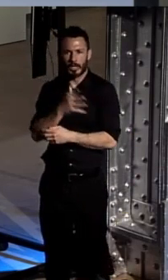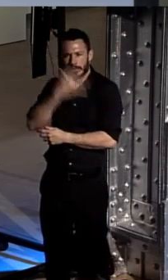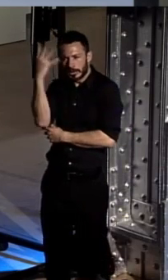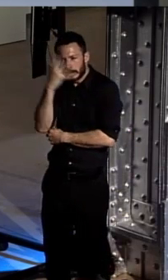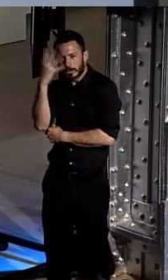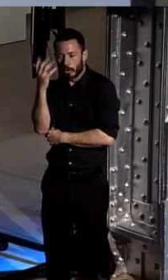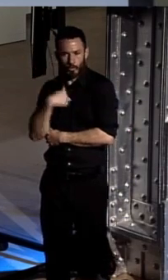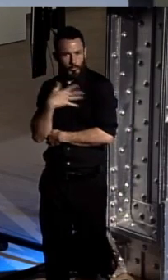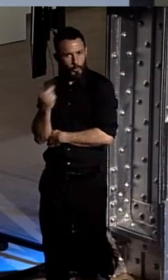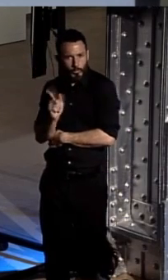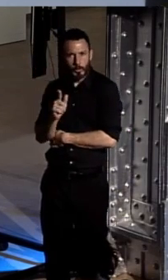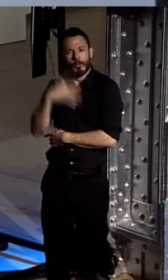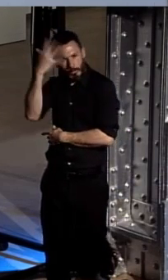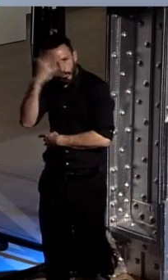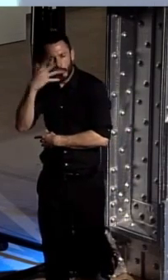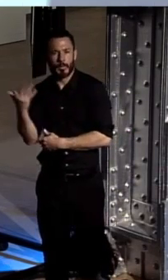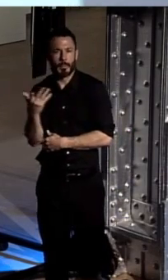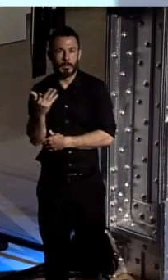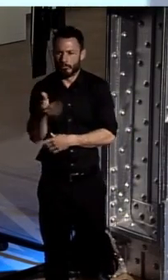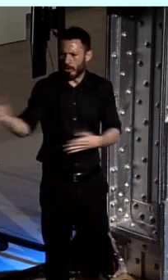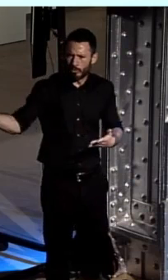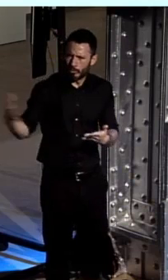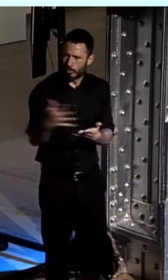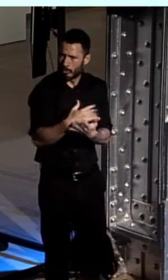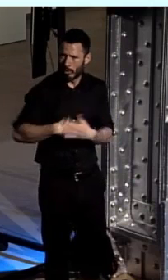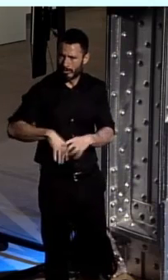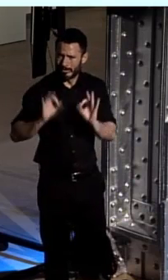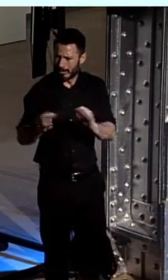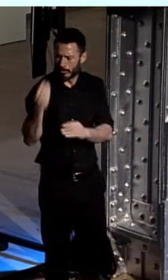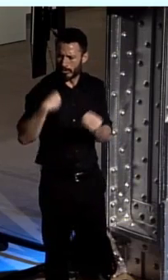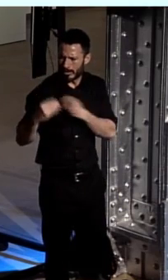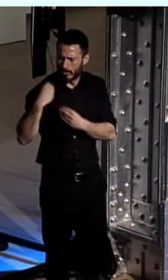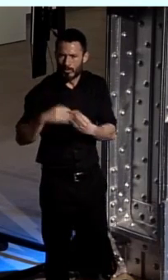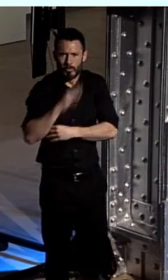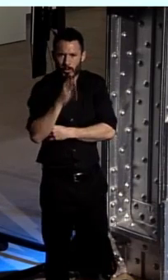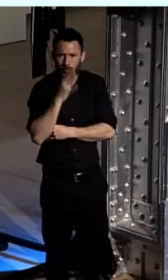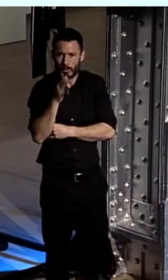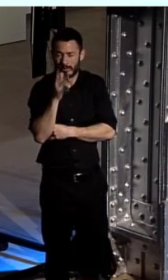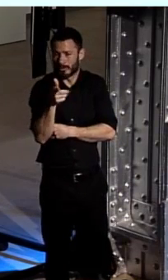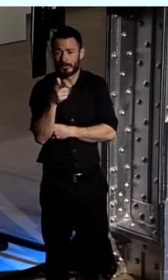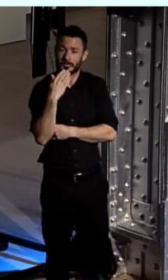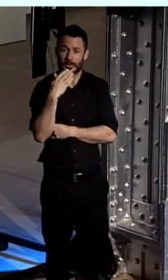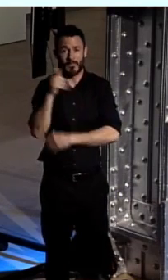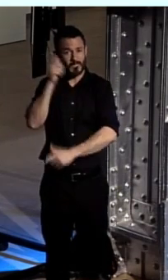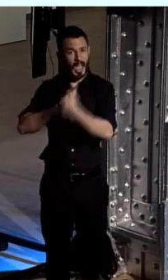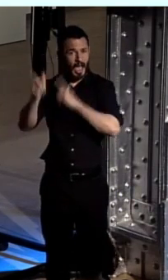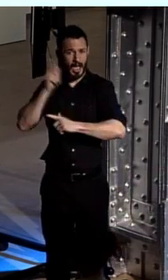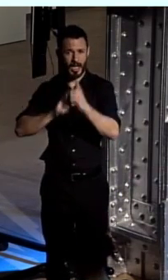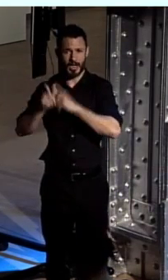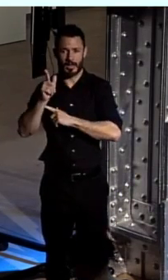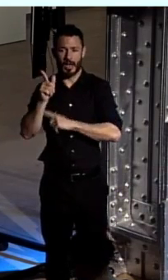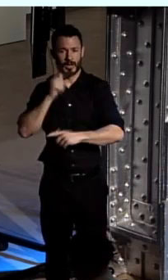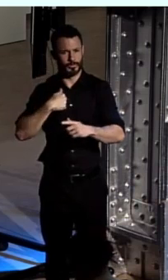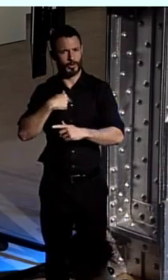cuando no querríamos serlo. Siento que todos nos hacemos preguntas respecto de cómo somos, es un viaje en el cual todos estamos metidos y es un viaje que yo de alguna manera convertí